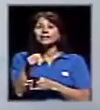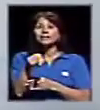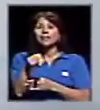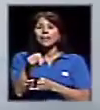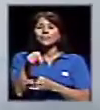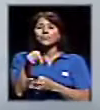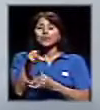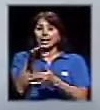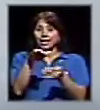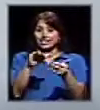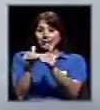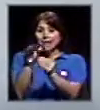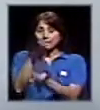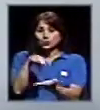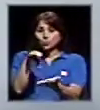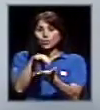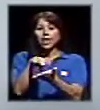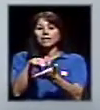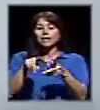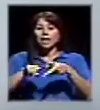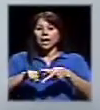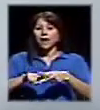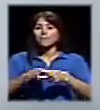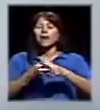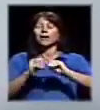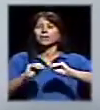arranca el milagro